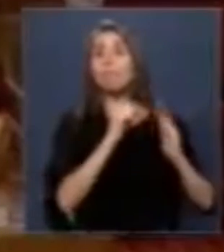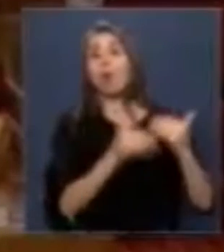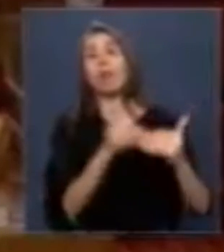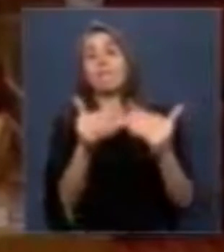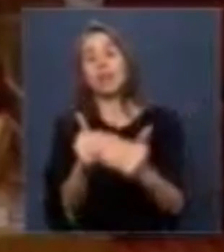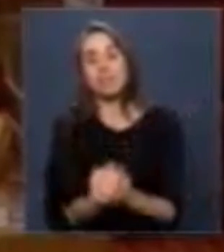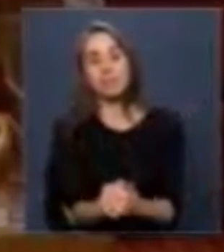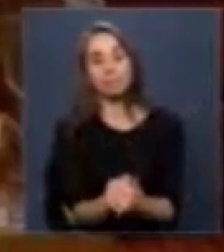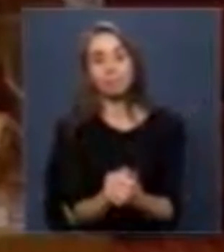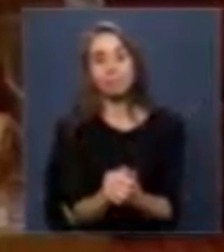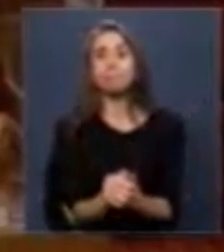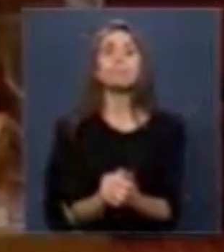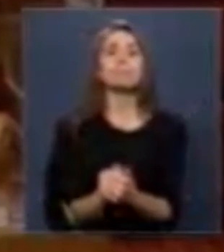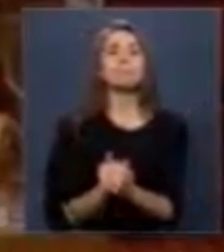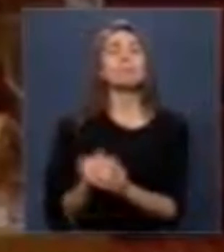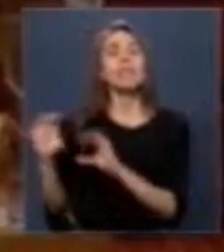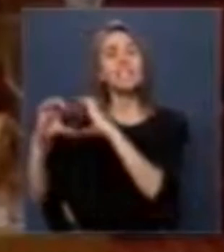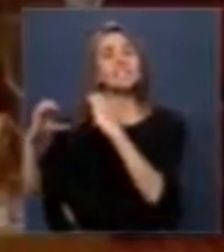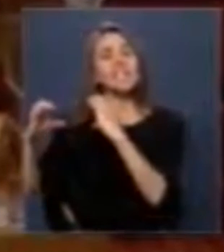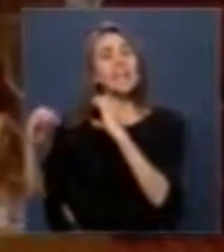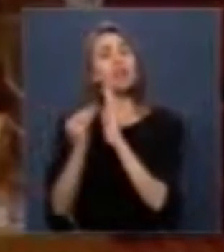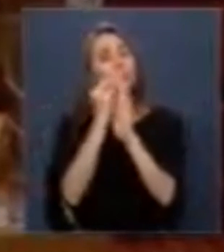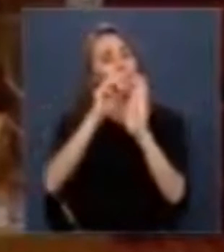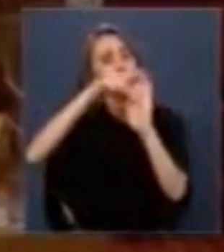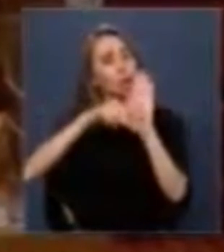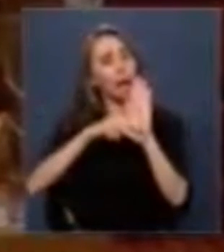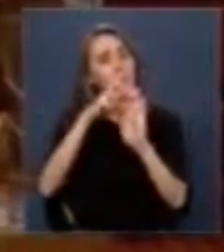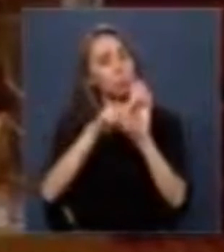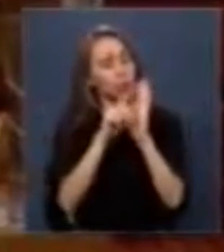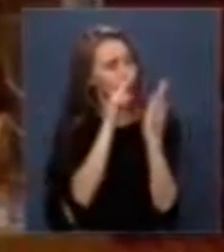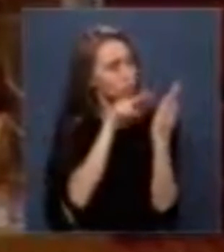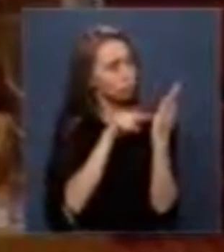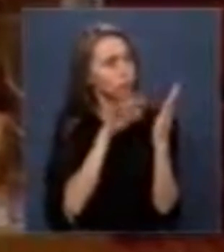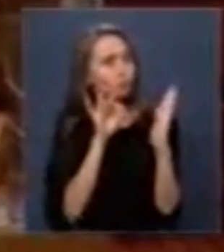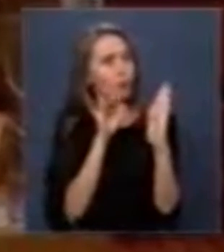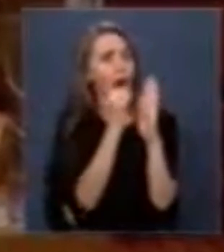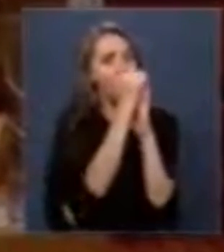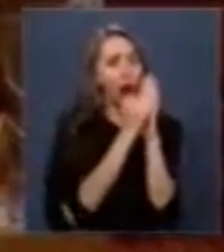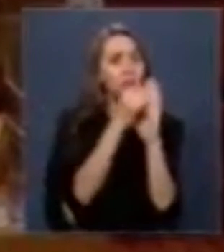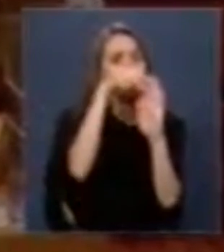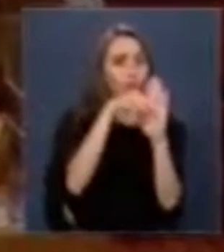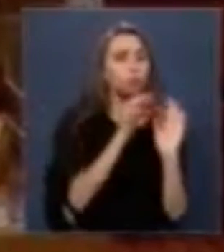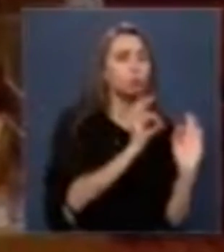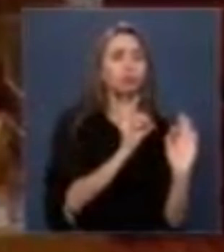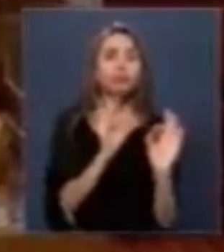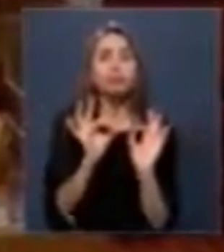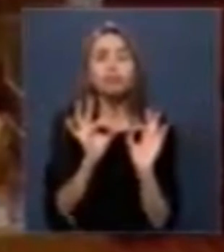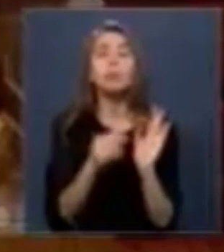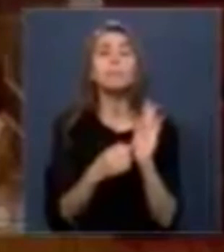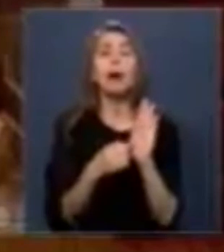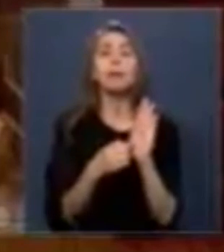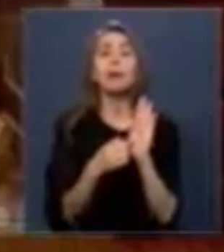cuanto a las modificaciones del Honorable Senado, me parece que contiene las disposiciones necesarias para actualizar